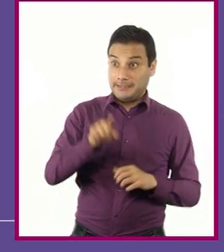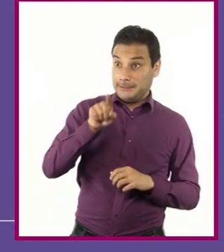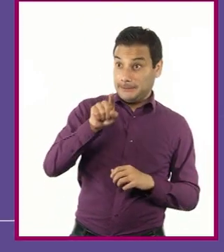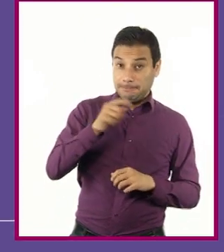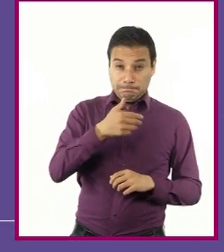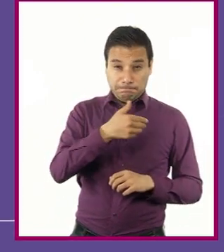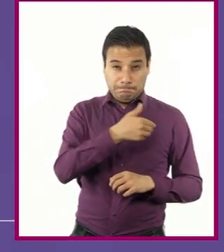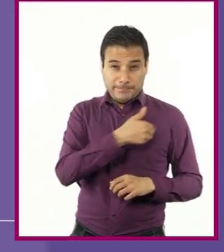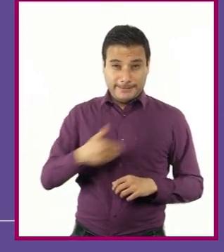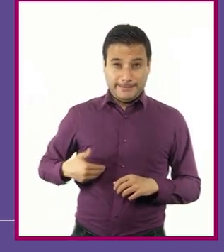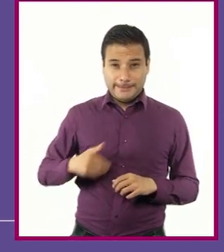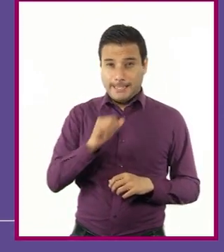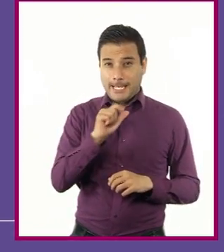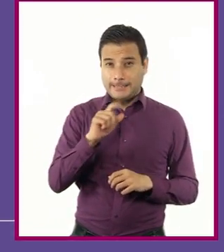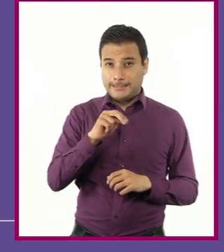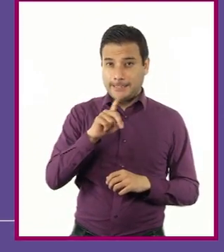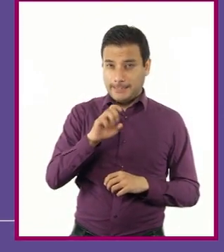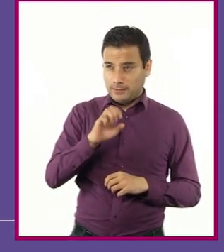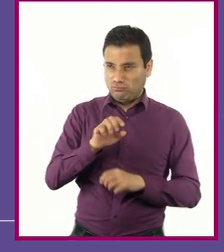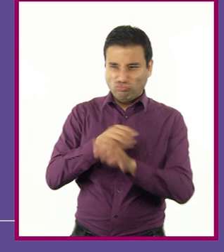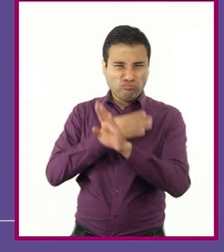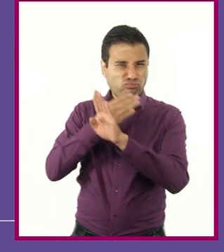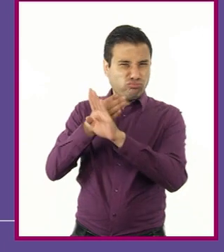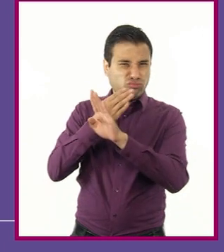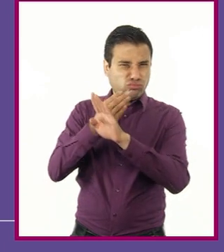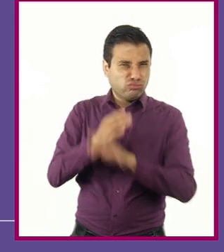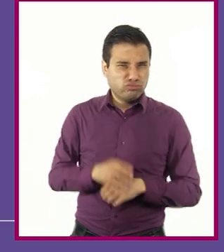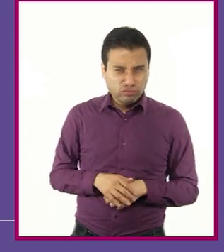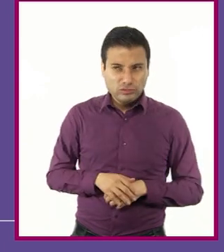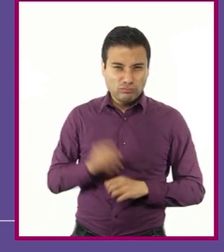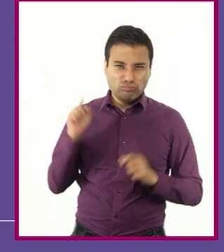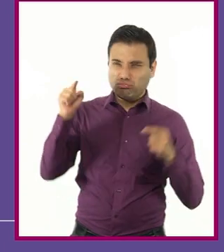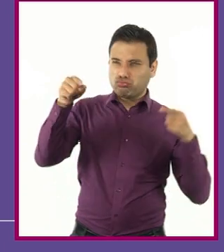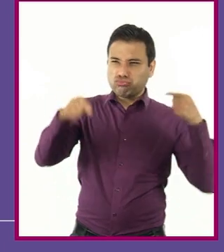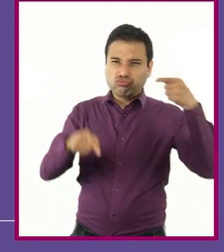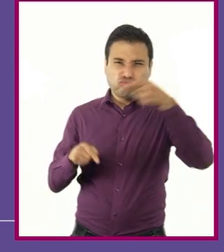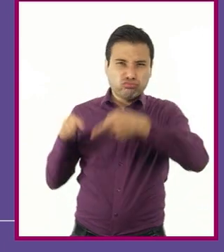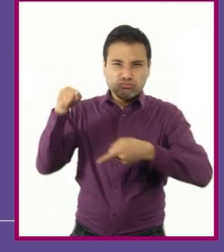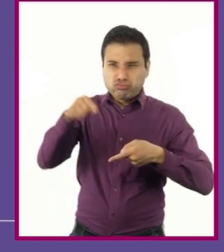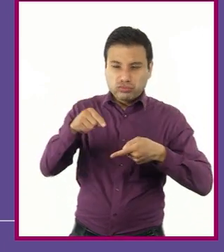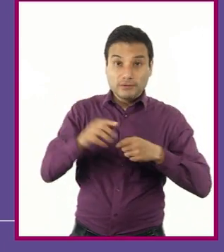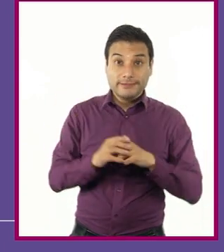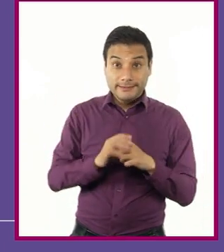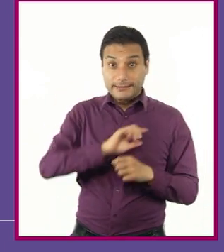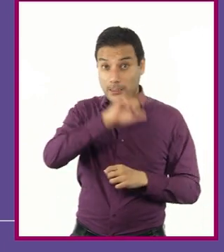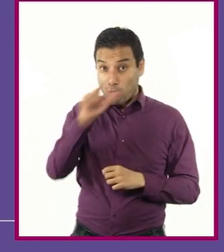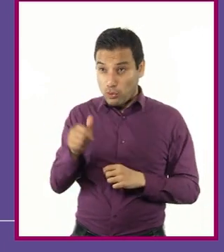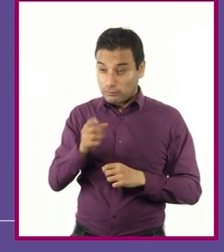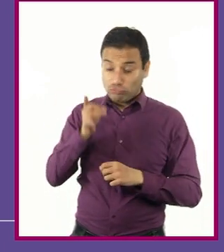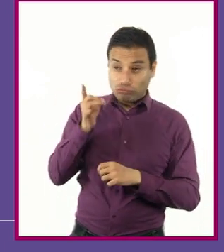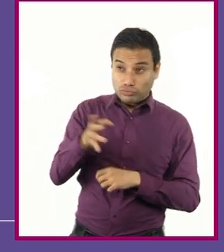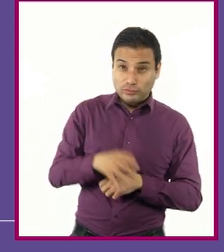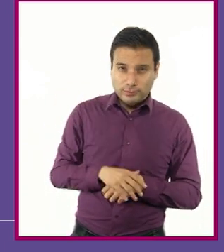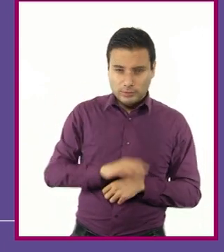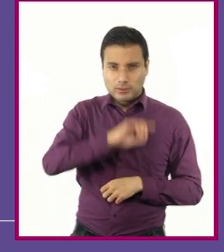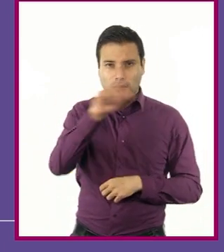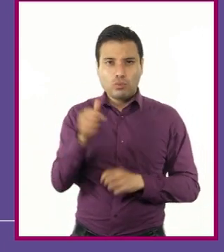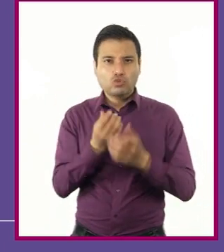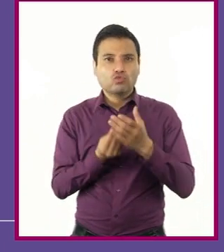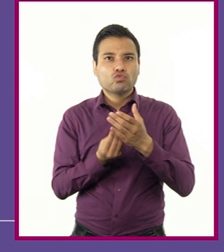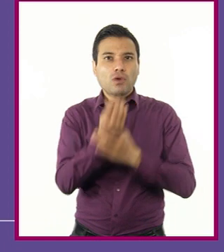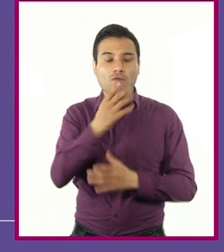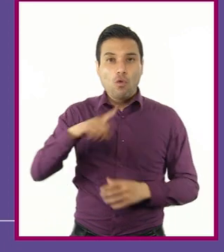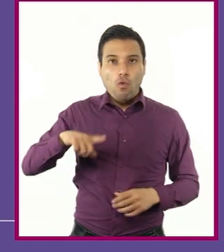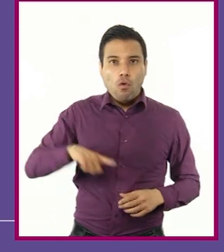electo Salvador Allende. Los militares lo derrocaron, tomaron el poder e instauraron en aquel país una dictadura